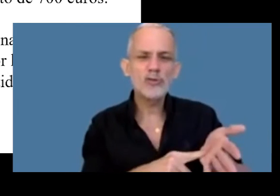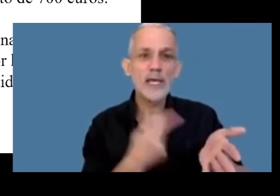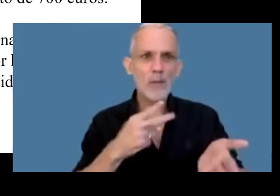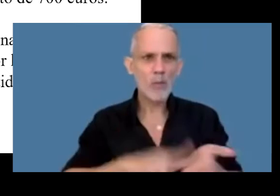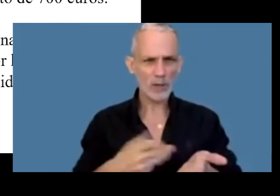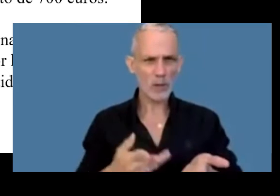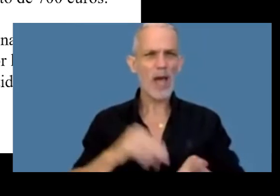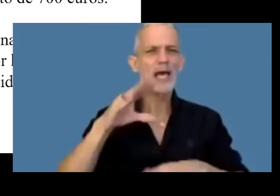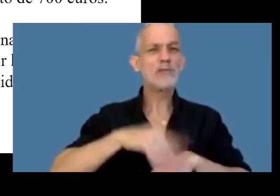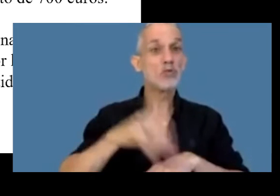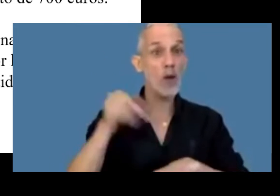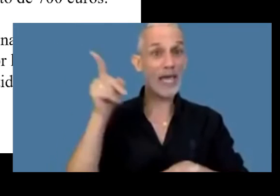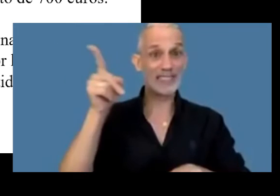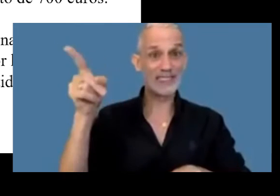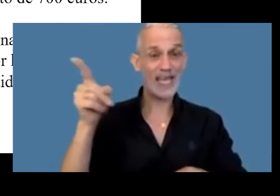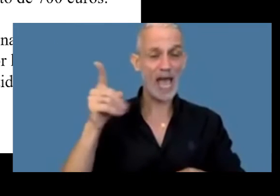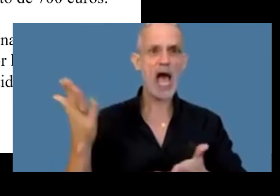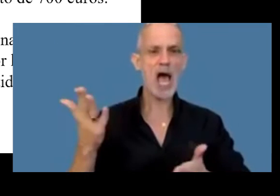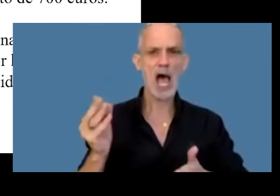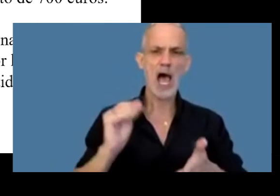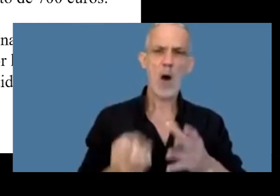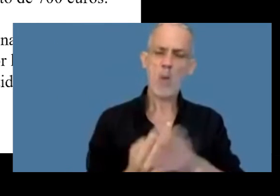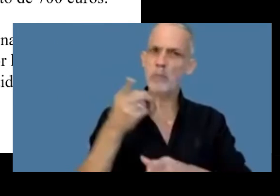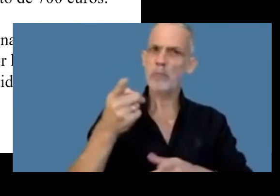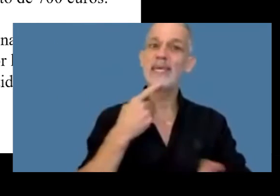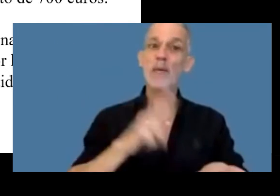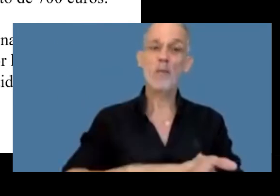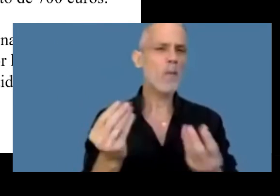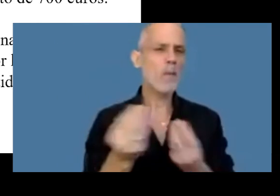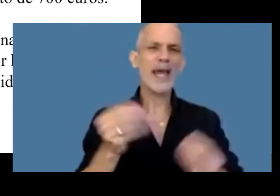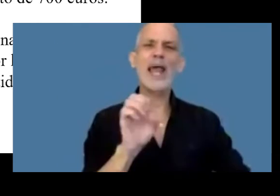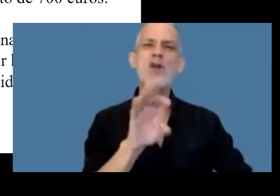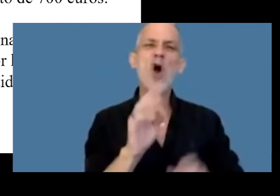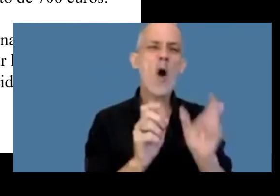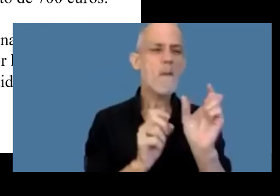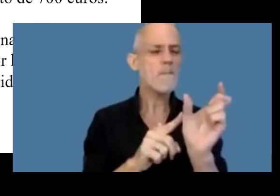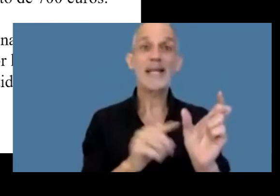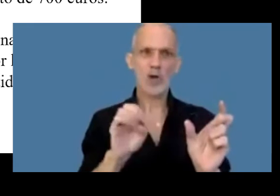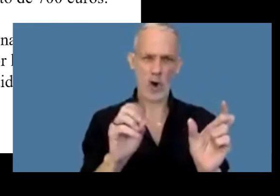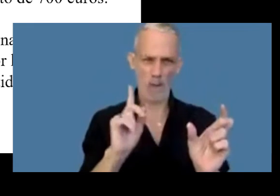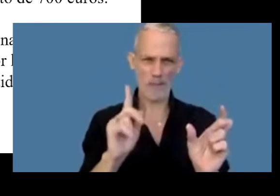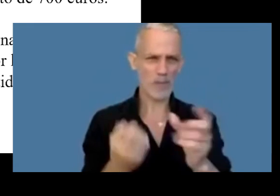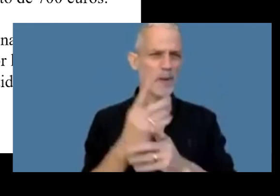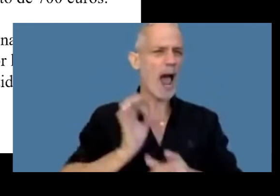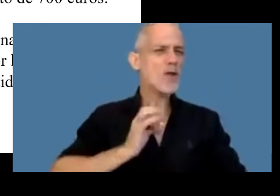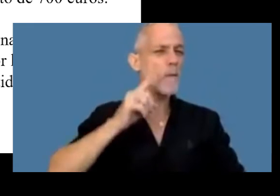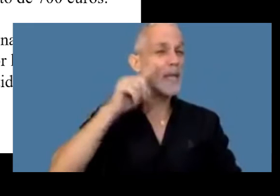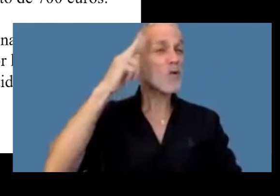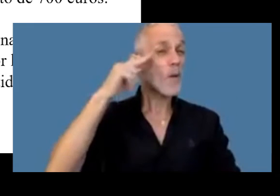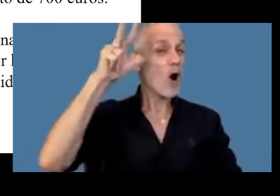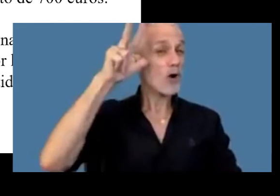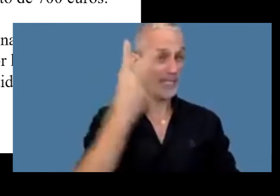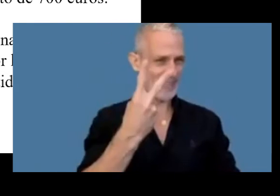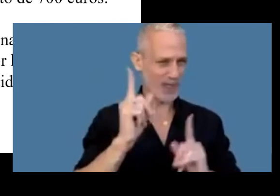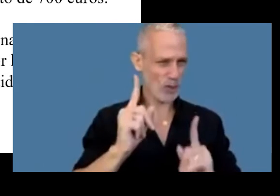sueca fue quien lo incorporó para los nombres, ¿sí? Fíjense, esto nació en 1982, sigue hasta el